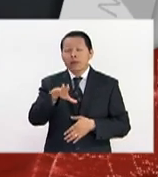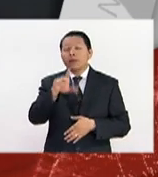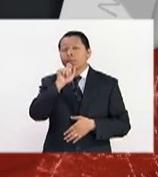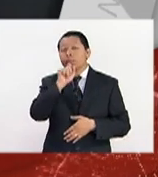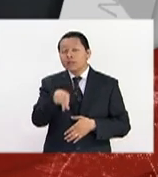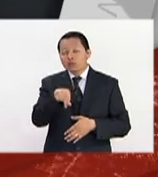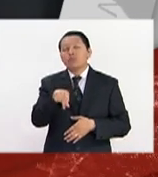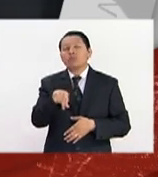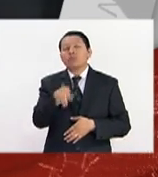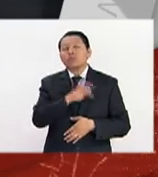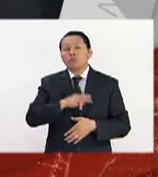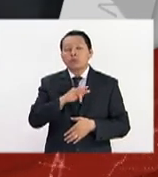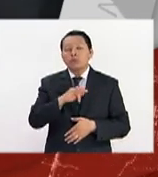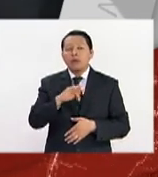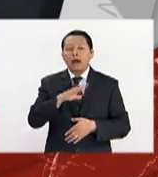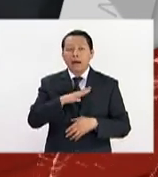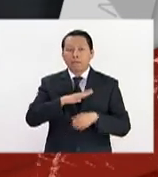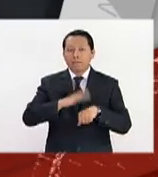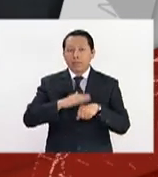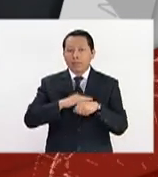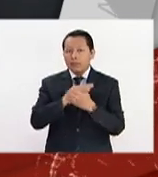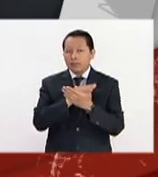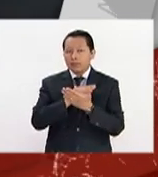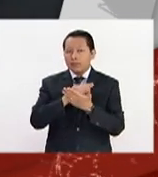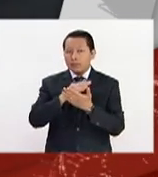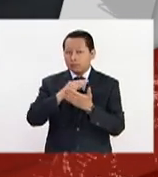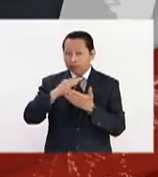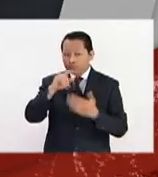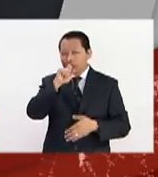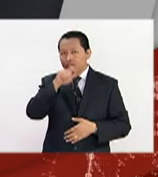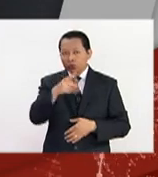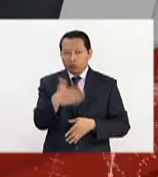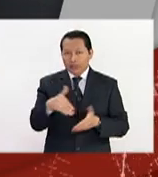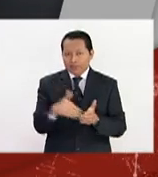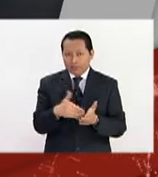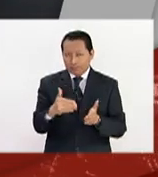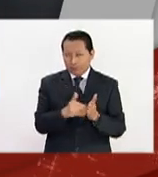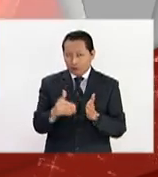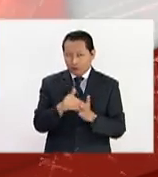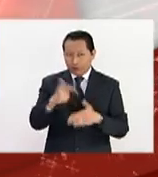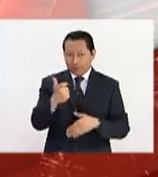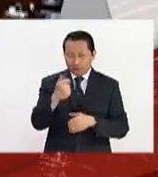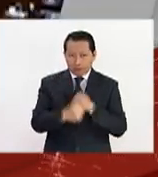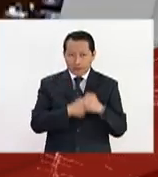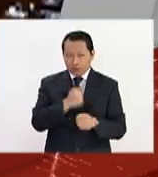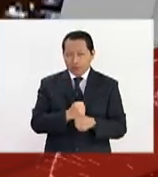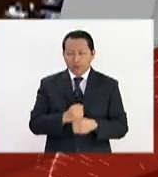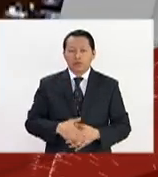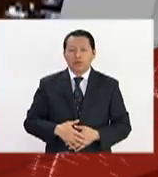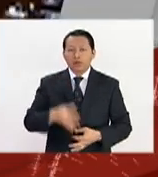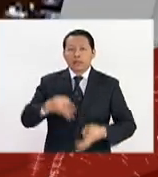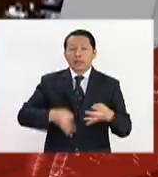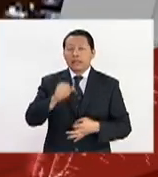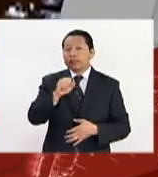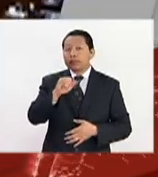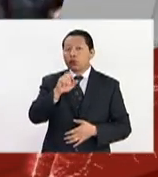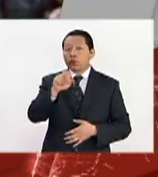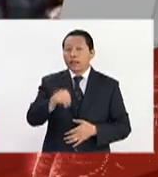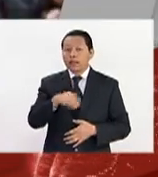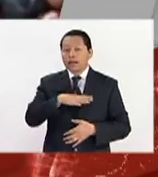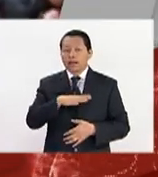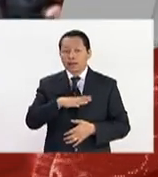más, porque se nos incrementan las pensiones 10,000 millones de pesos al año. La Suprema Corte de